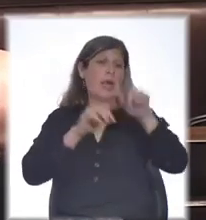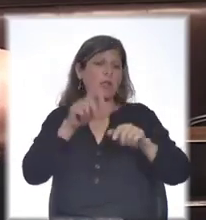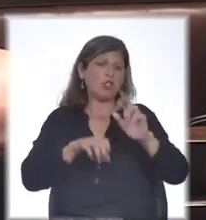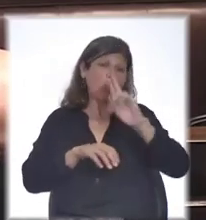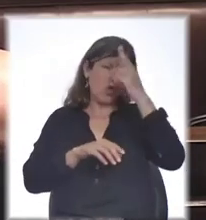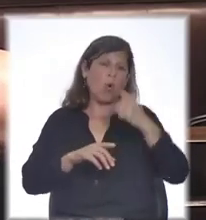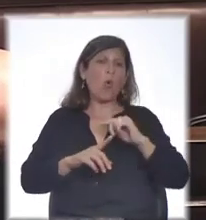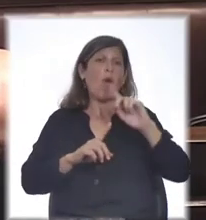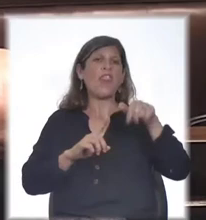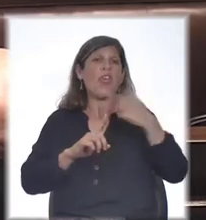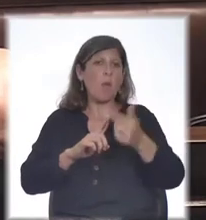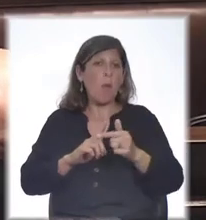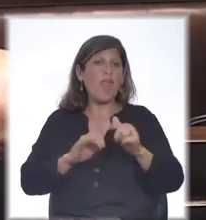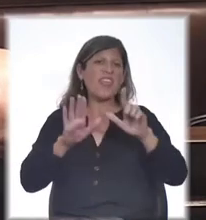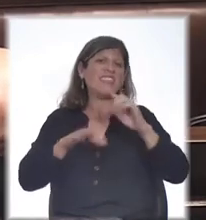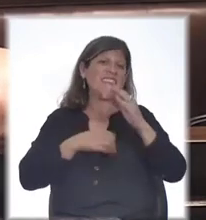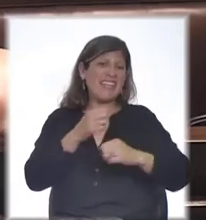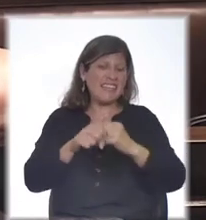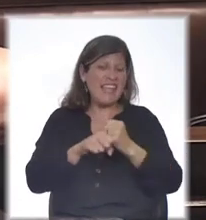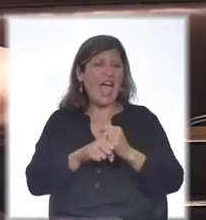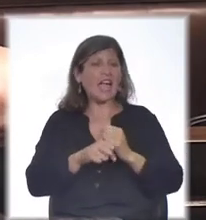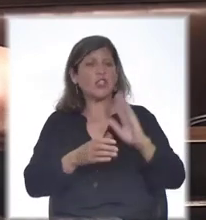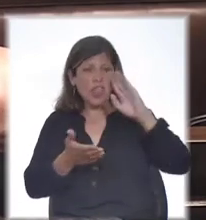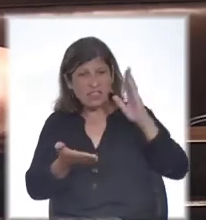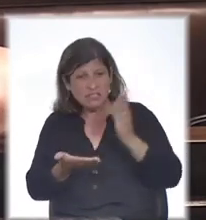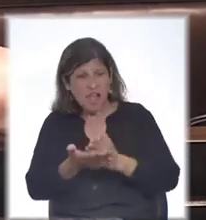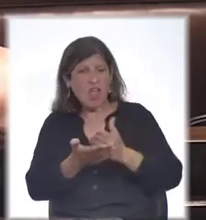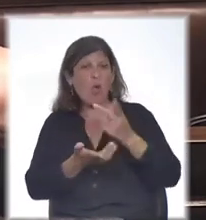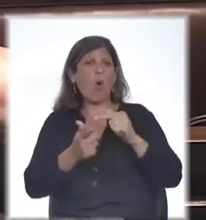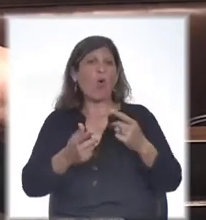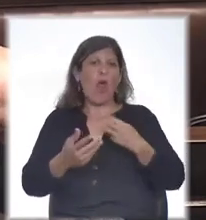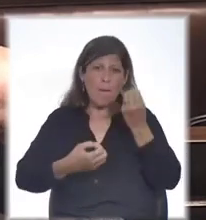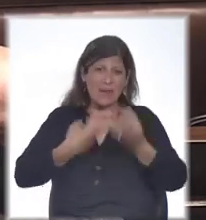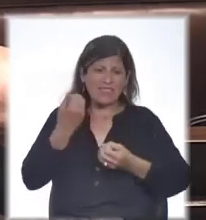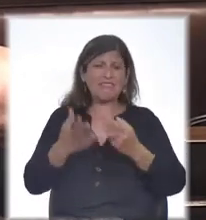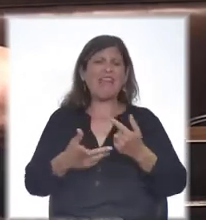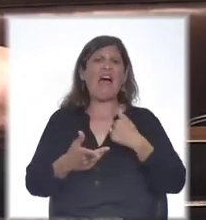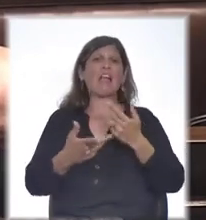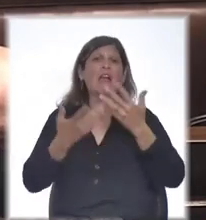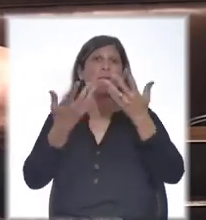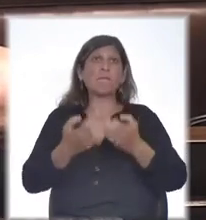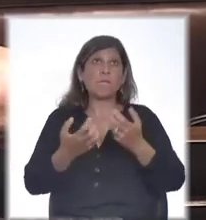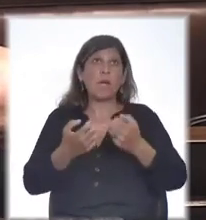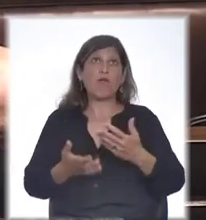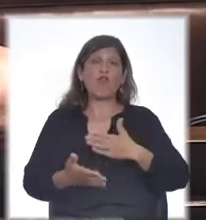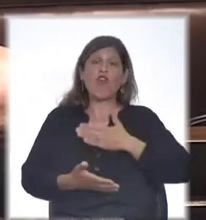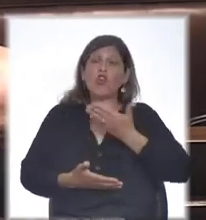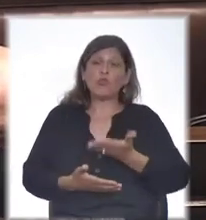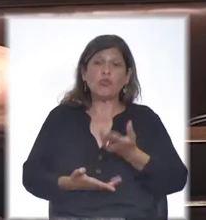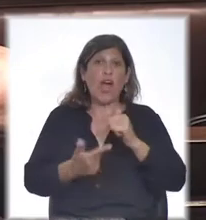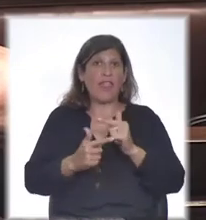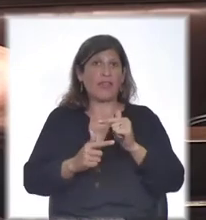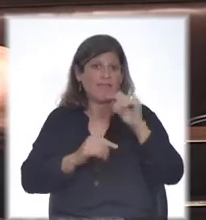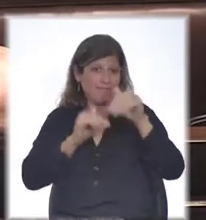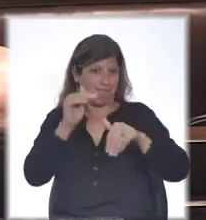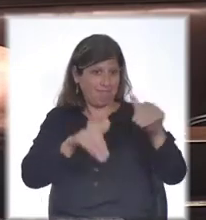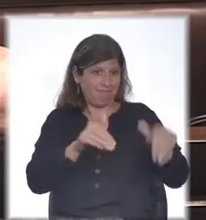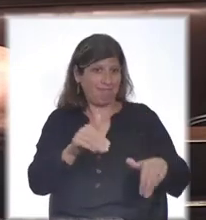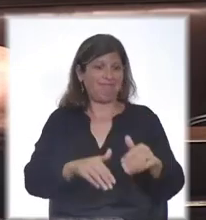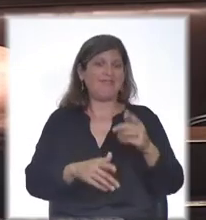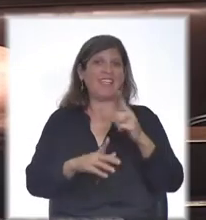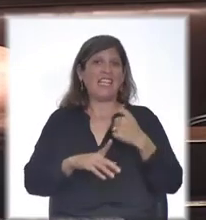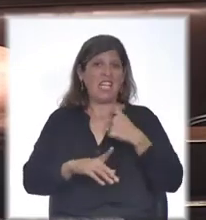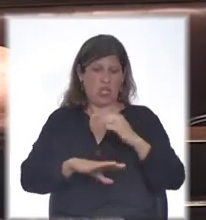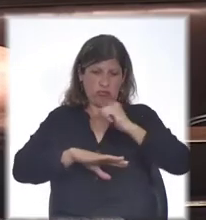7 años de instalado el régimen cívico-militar, expresar su voluntad, como bien decía Germán, en las urnas y expresar su